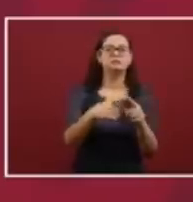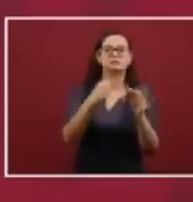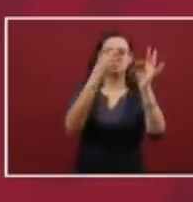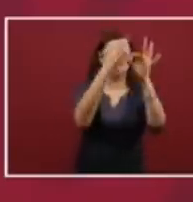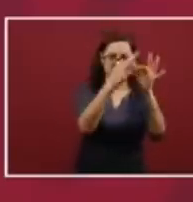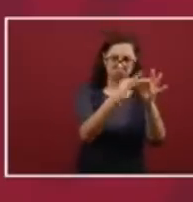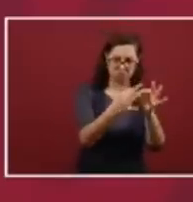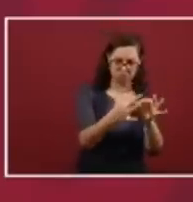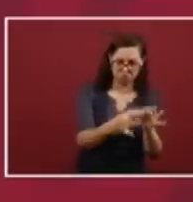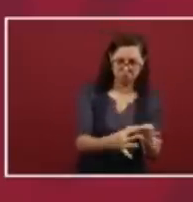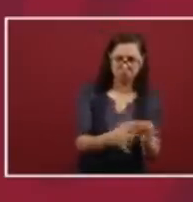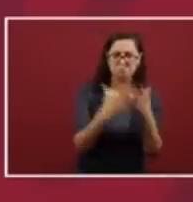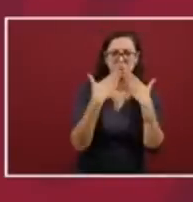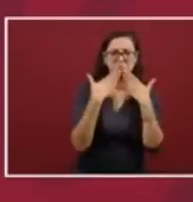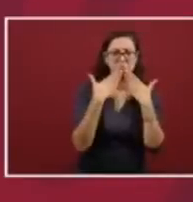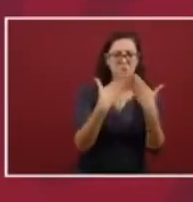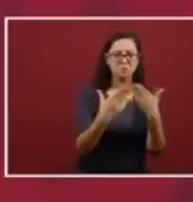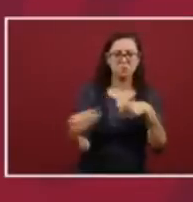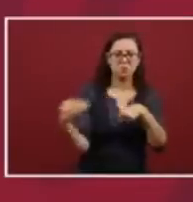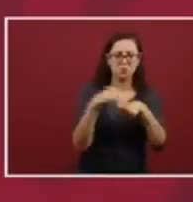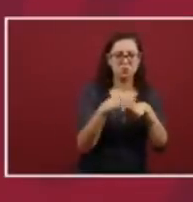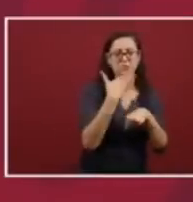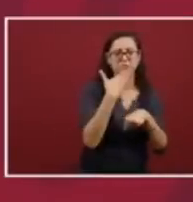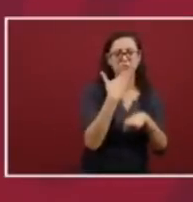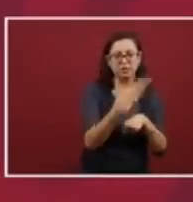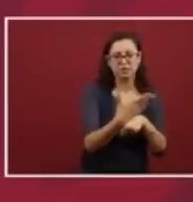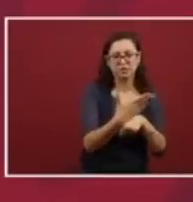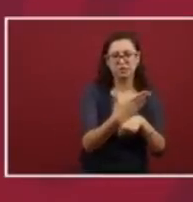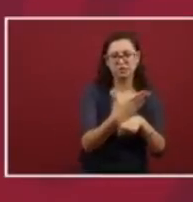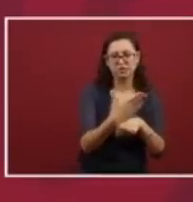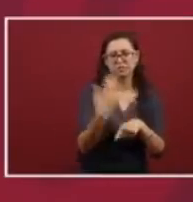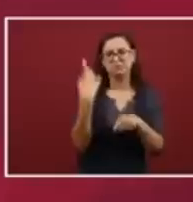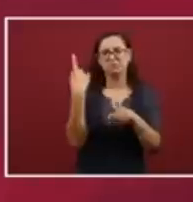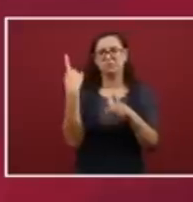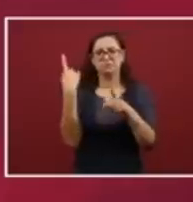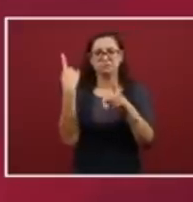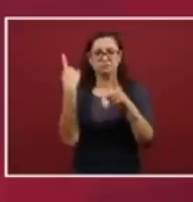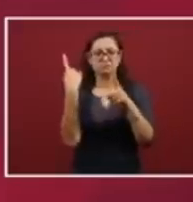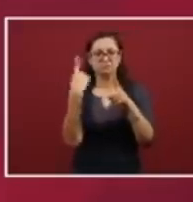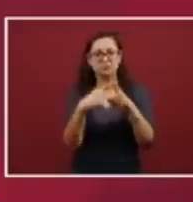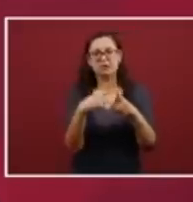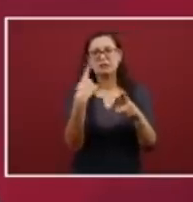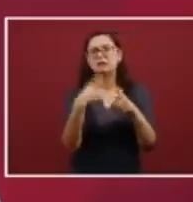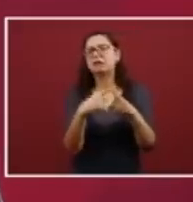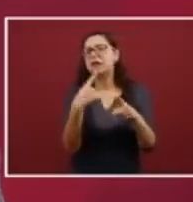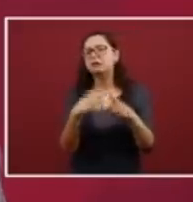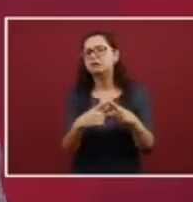quienes se portan bien quiénes son